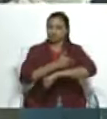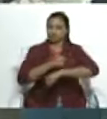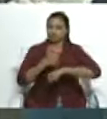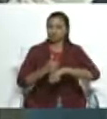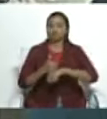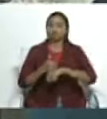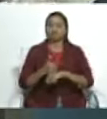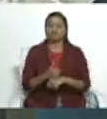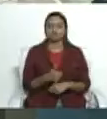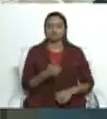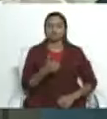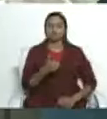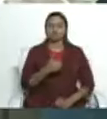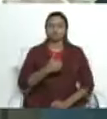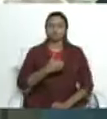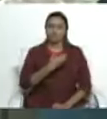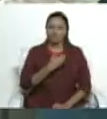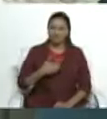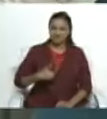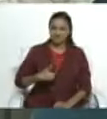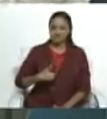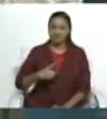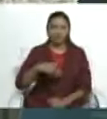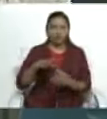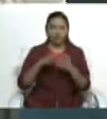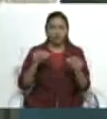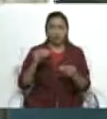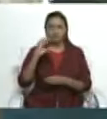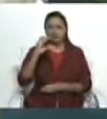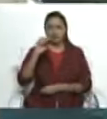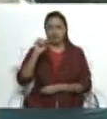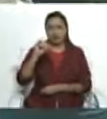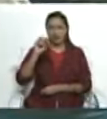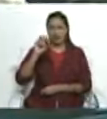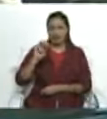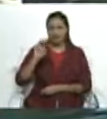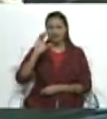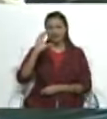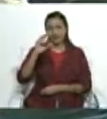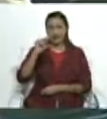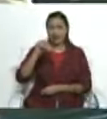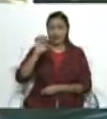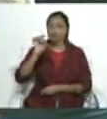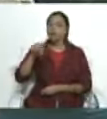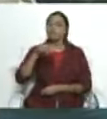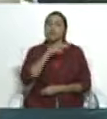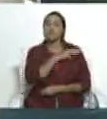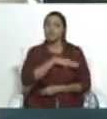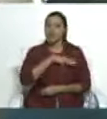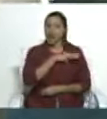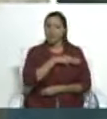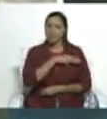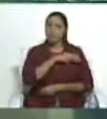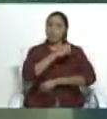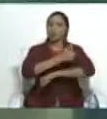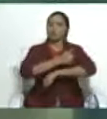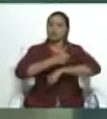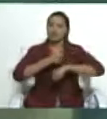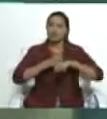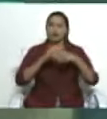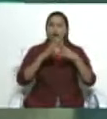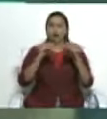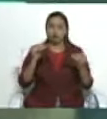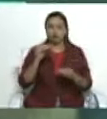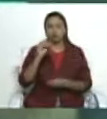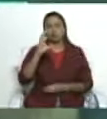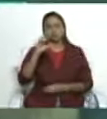Quintero, rectoras y rector, miembros de la Junta Directiva del Poder Electoral, a nuestro pueblo de